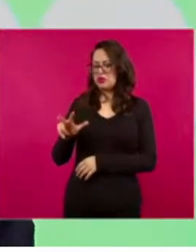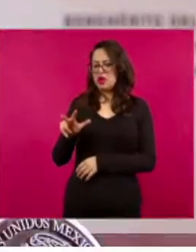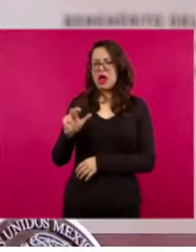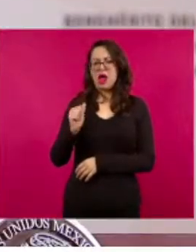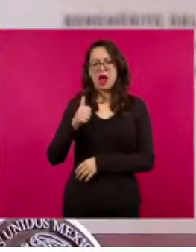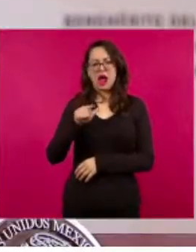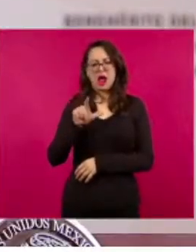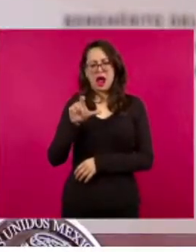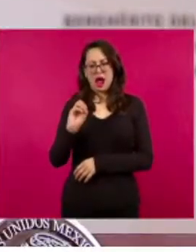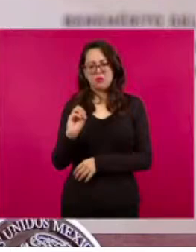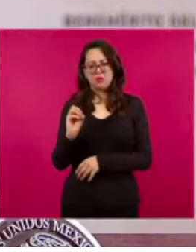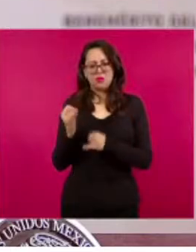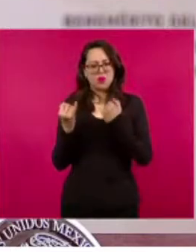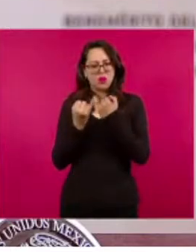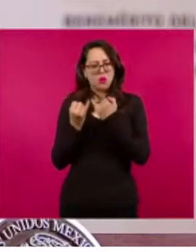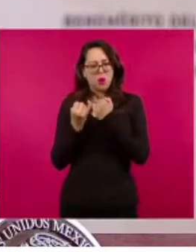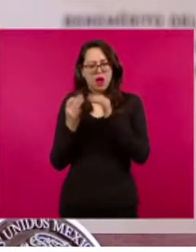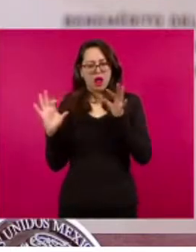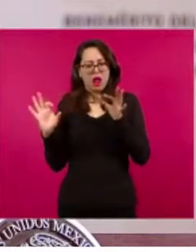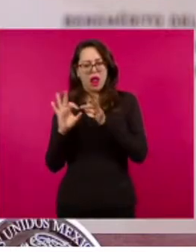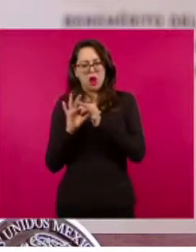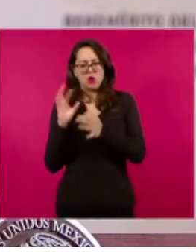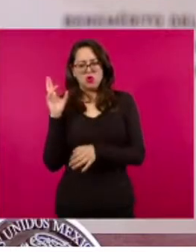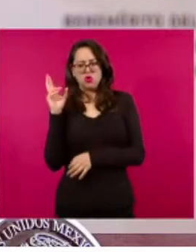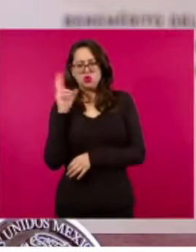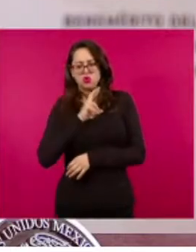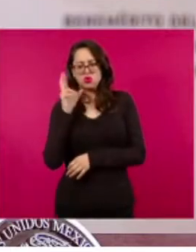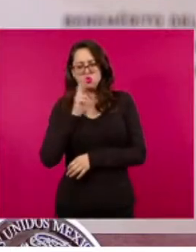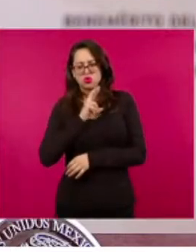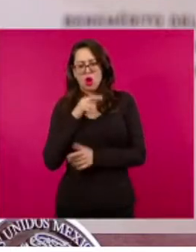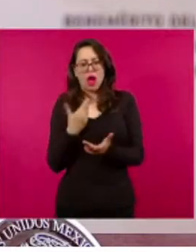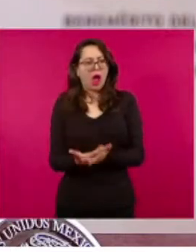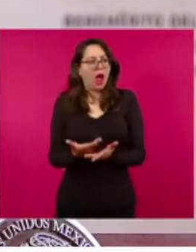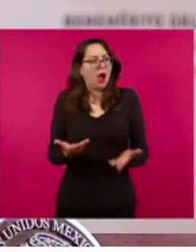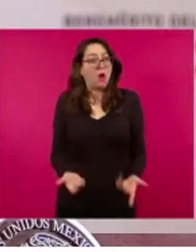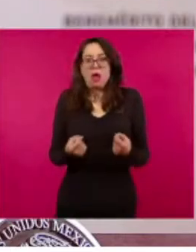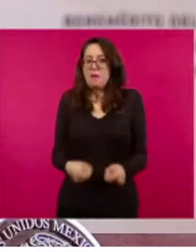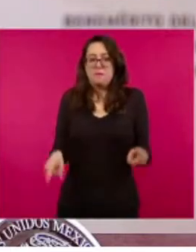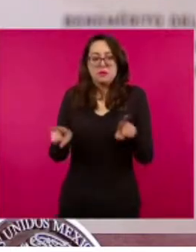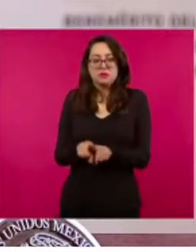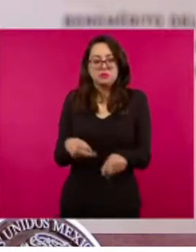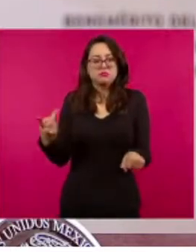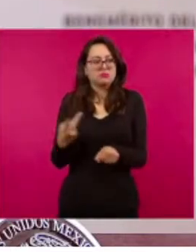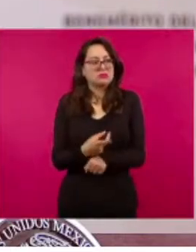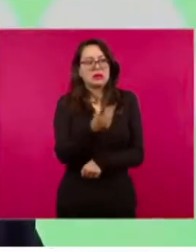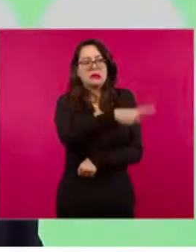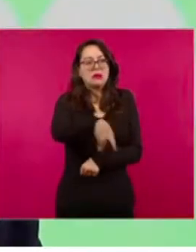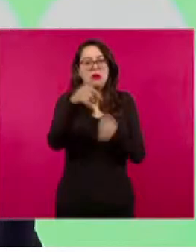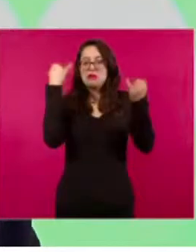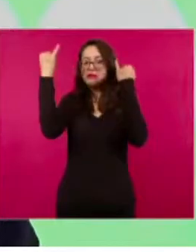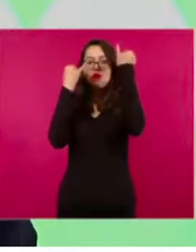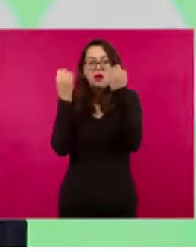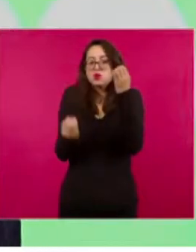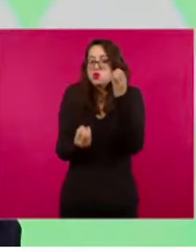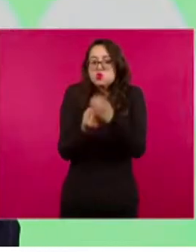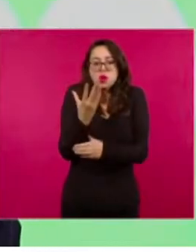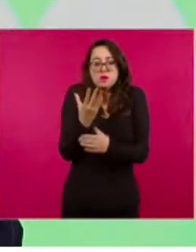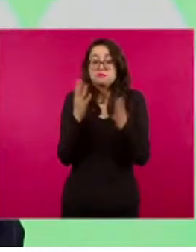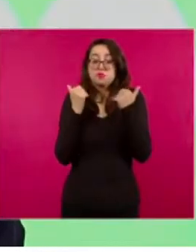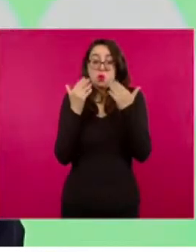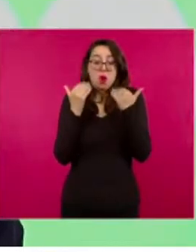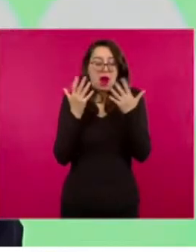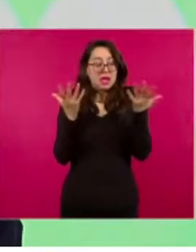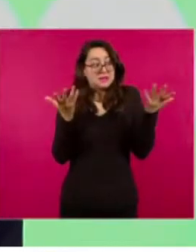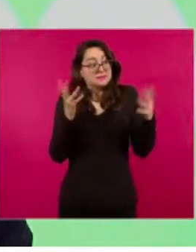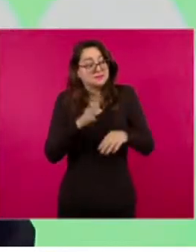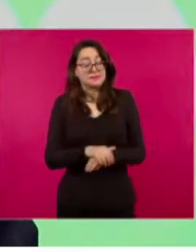las conspiraciones rusas? ¿Será que a los periodistas y a la oposición se les acabó la imaginación? Ahí se las